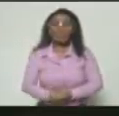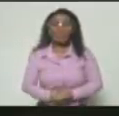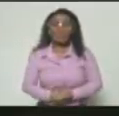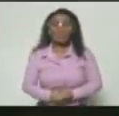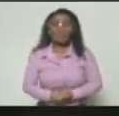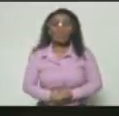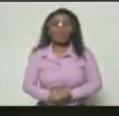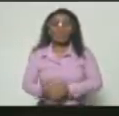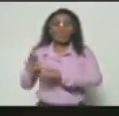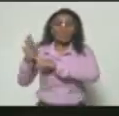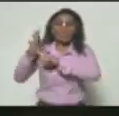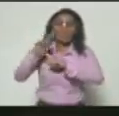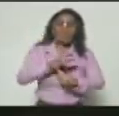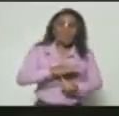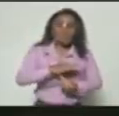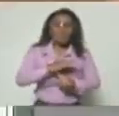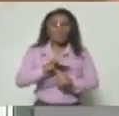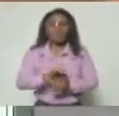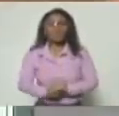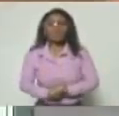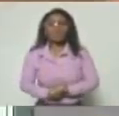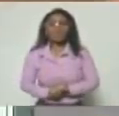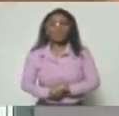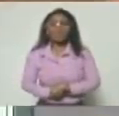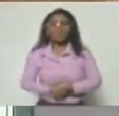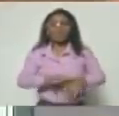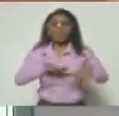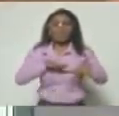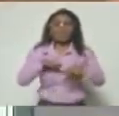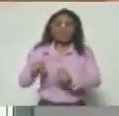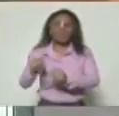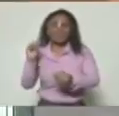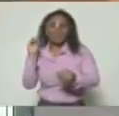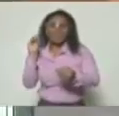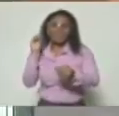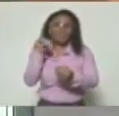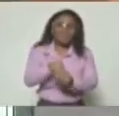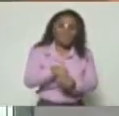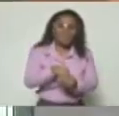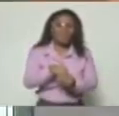de sometimiento, de coloniaje, de intervencionismo.